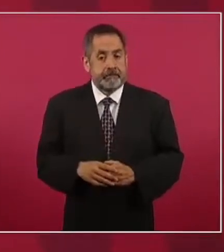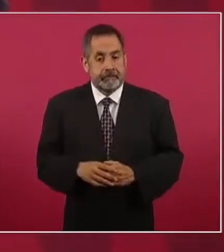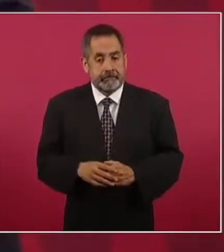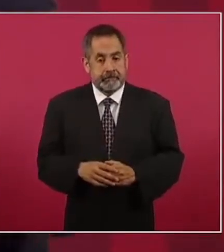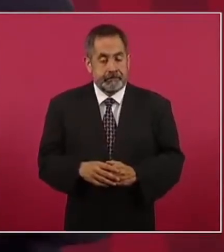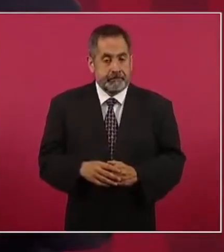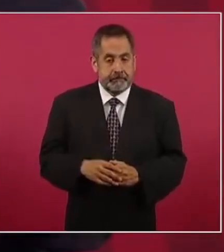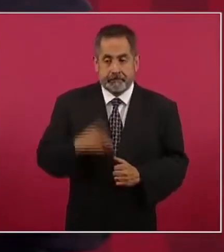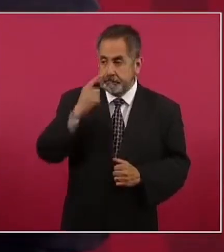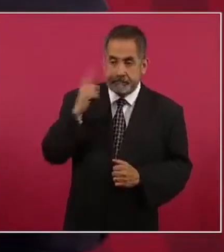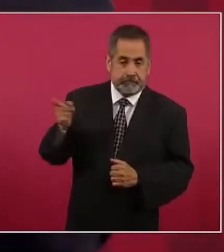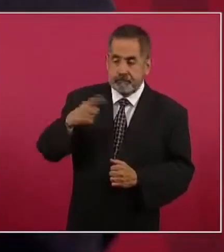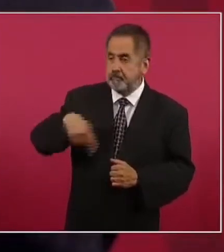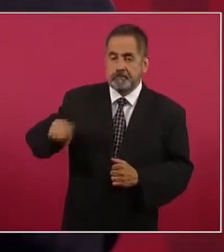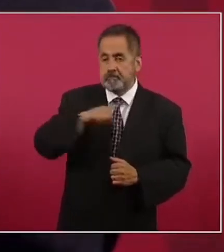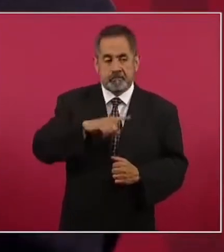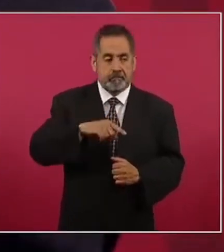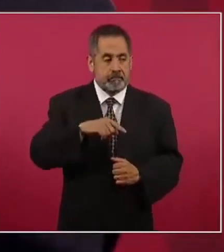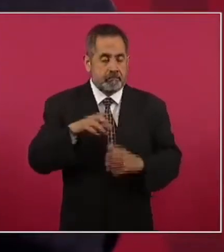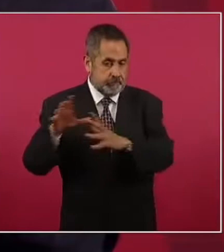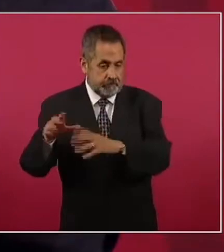eso es lo que no quieren.